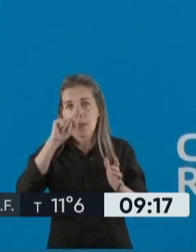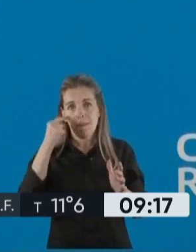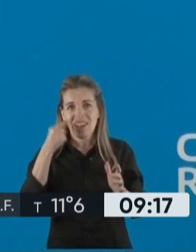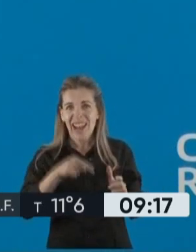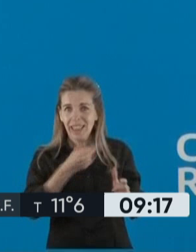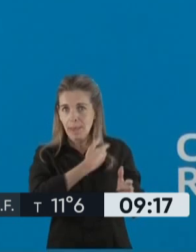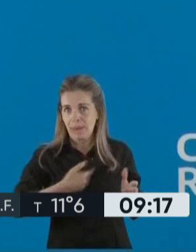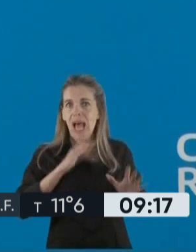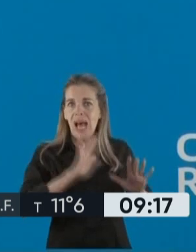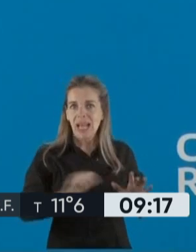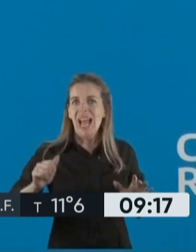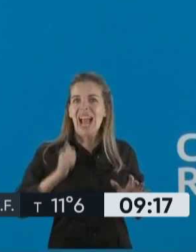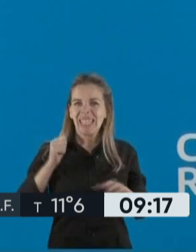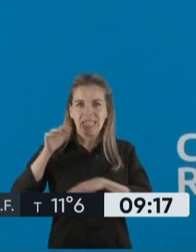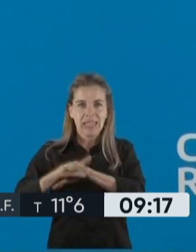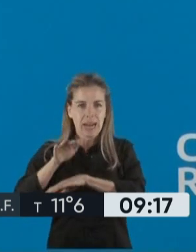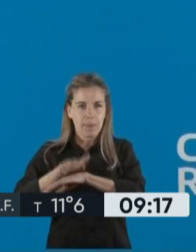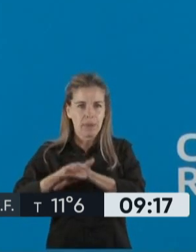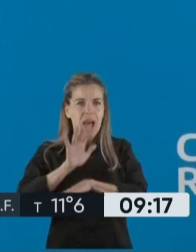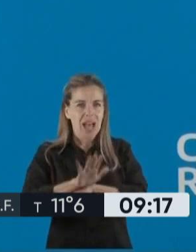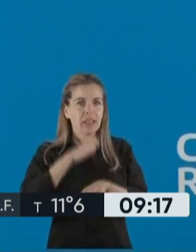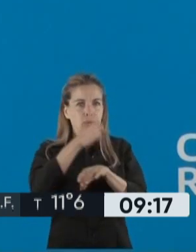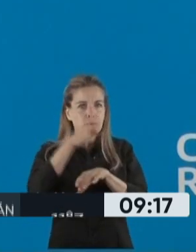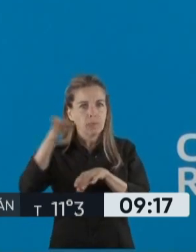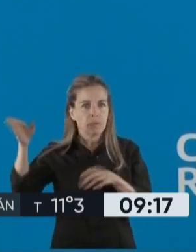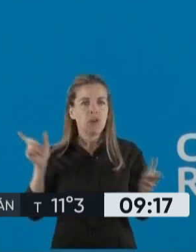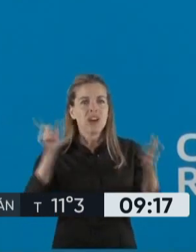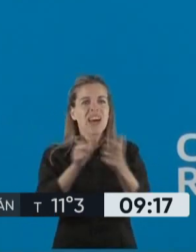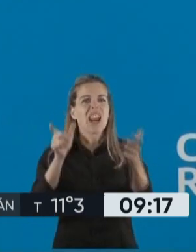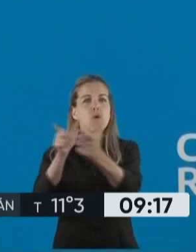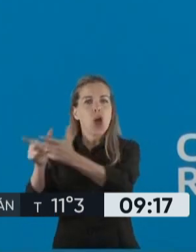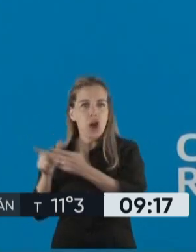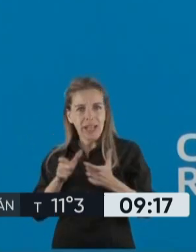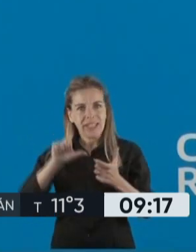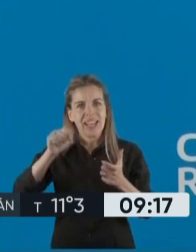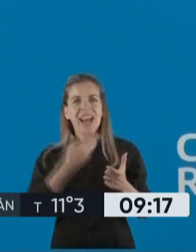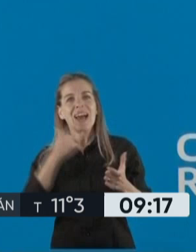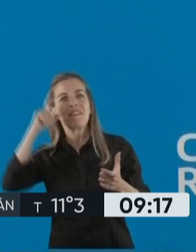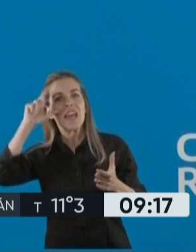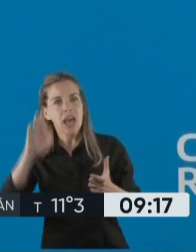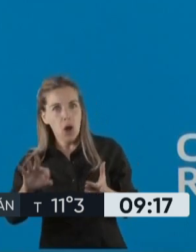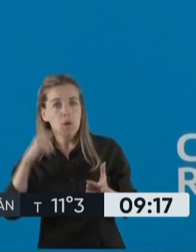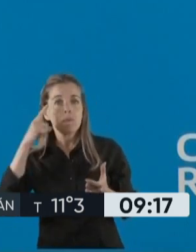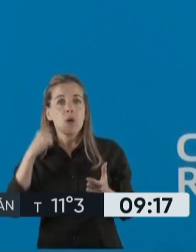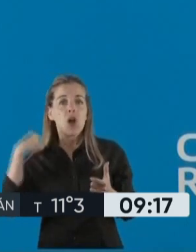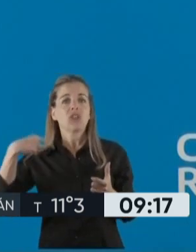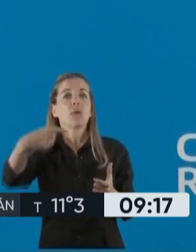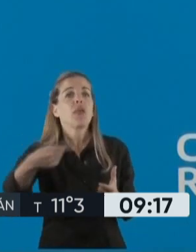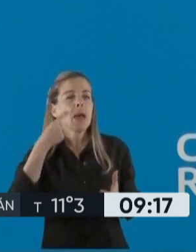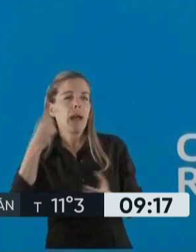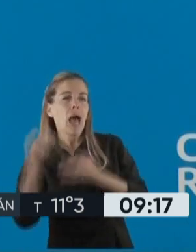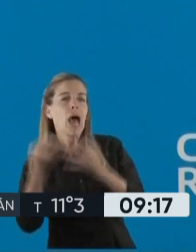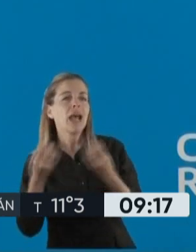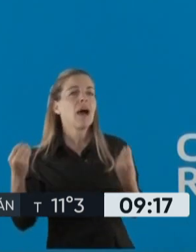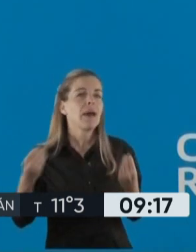llevando el canciller Cafiero a cada uno de los foros en los que este tema se debate, y esto se va a analizar en los próximos días y más cerca de ese momento